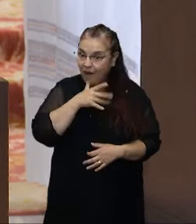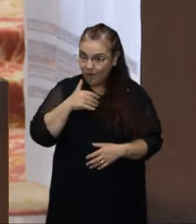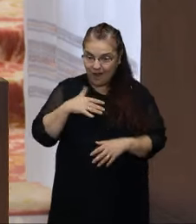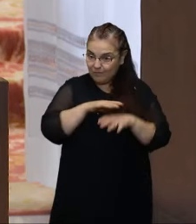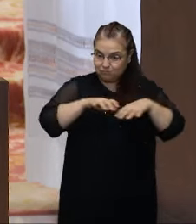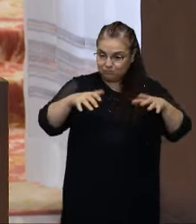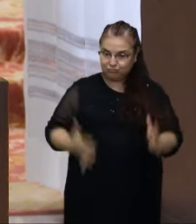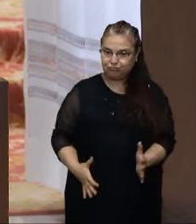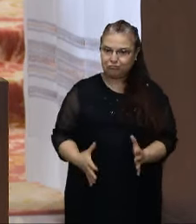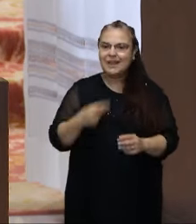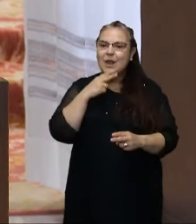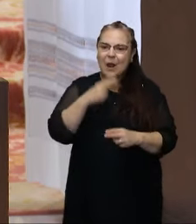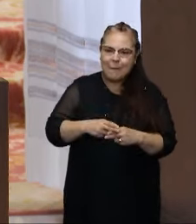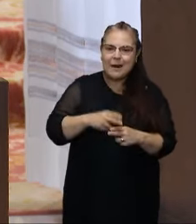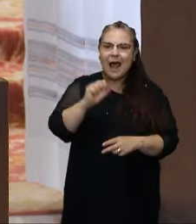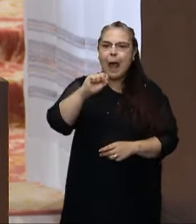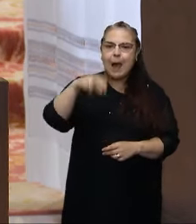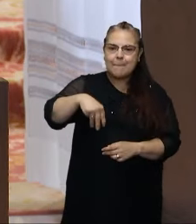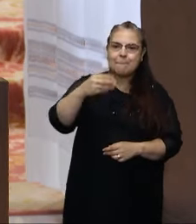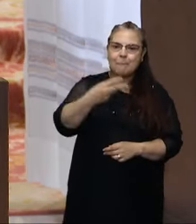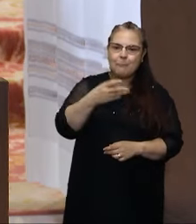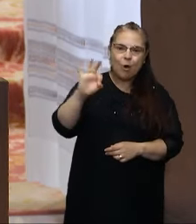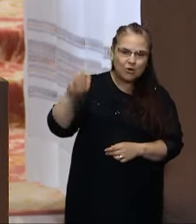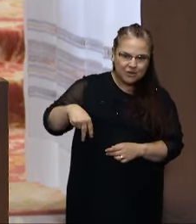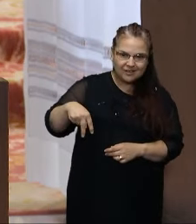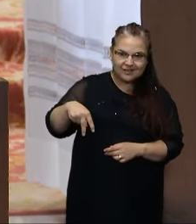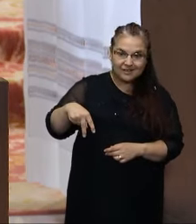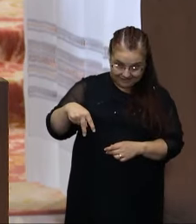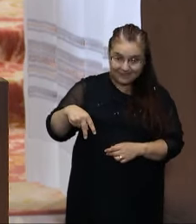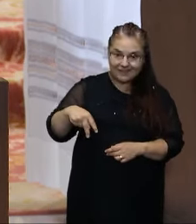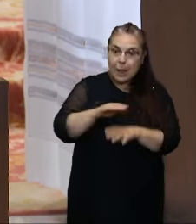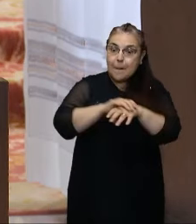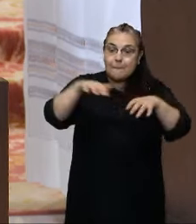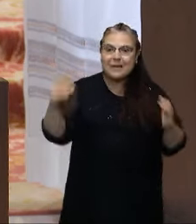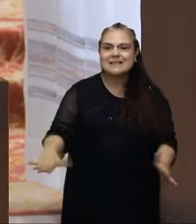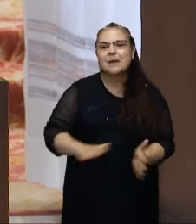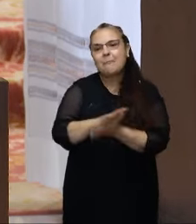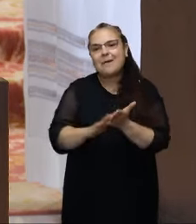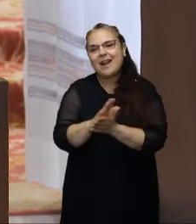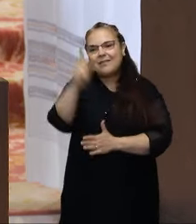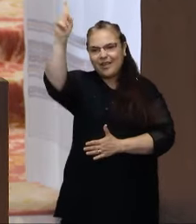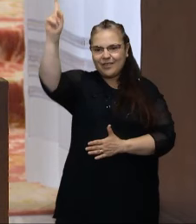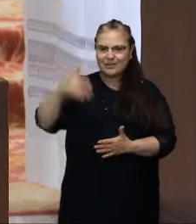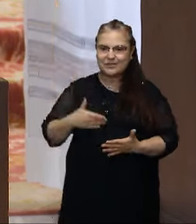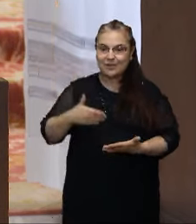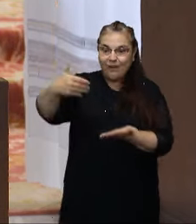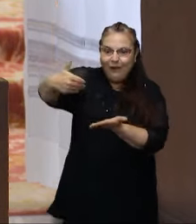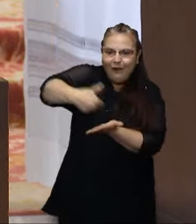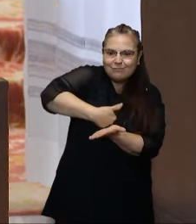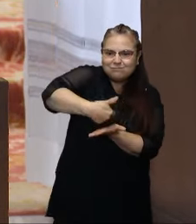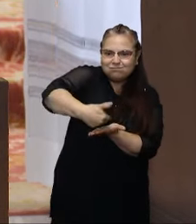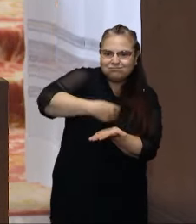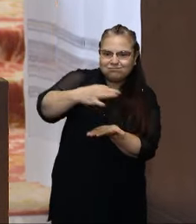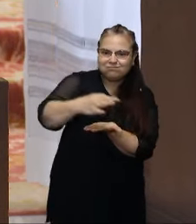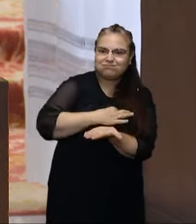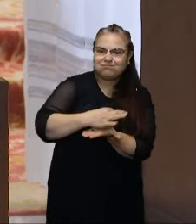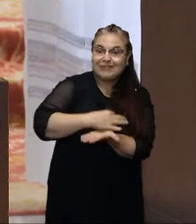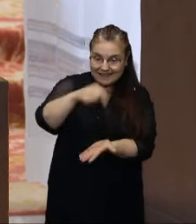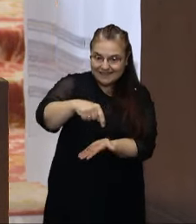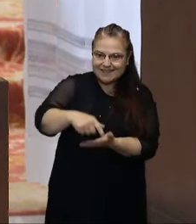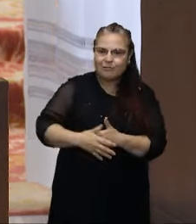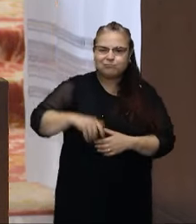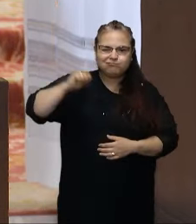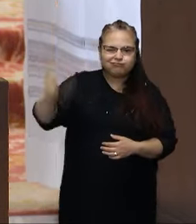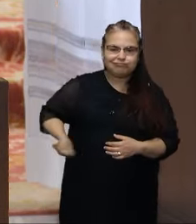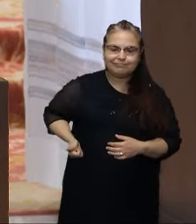hablando, llamada ambón, es la mesa de la palabra de Dios, donde se nos sirve esta inmensa riqueza.